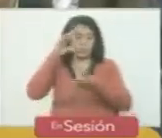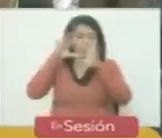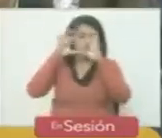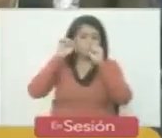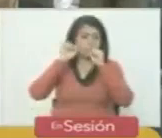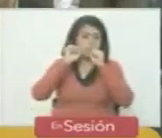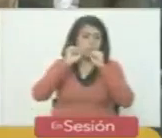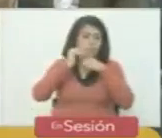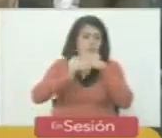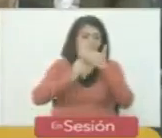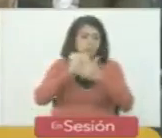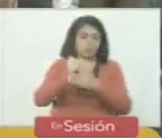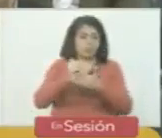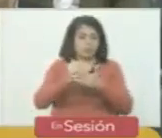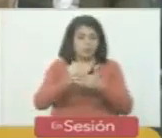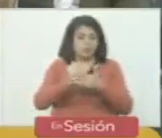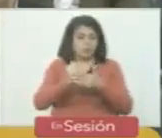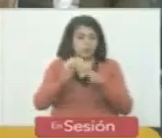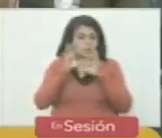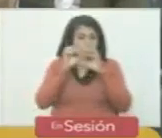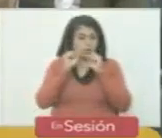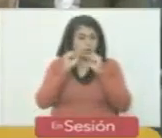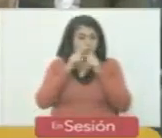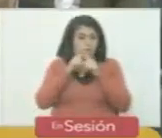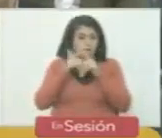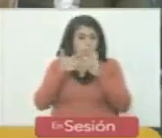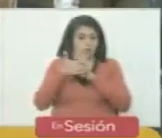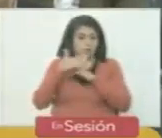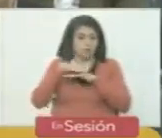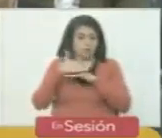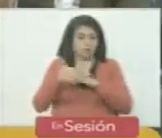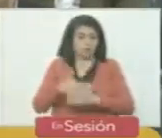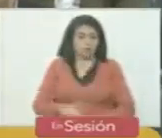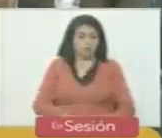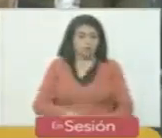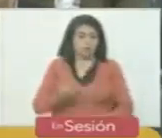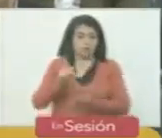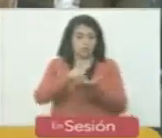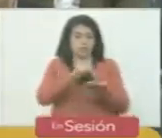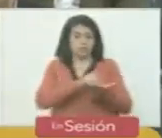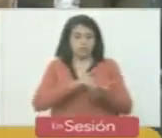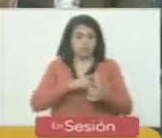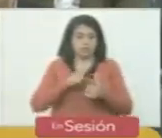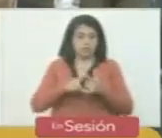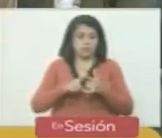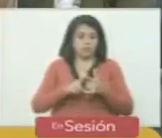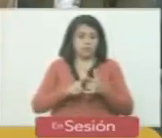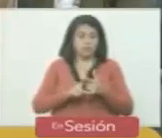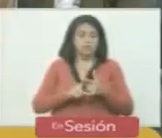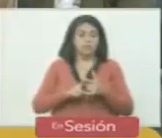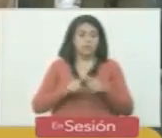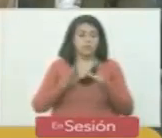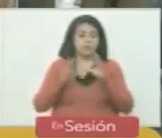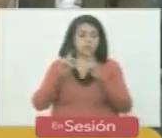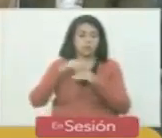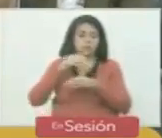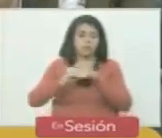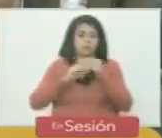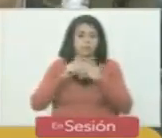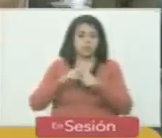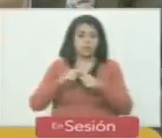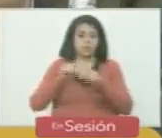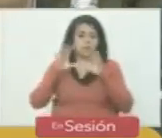interpretar las fases lunares, a entender la presencia de un ave, a entender y